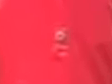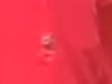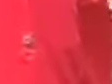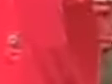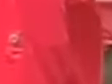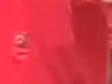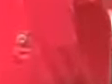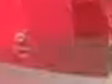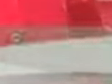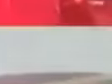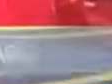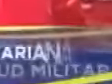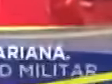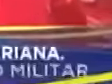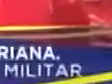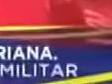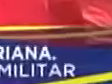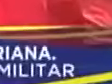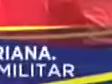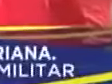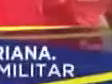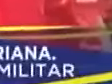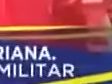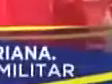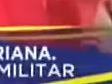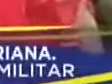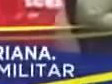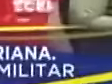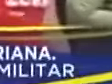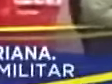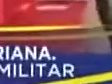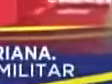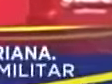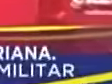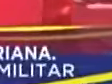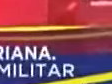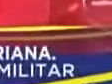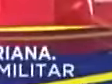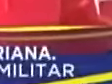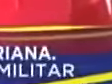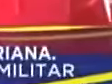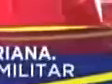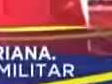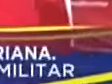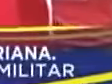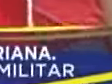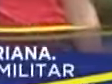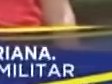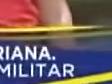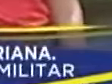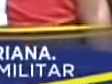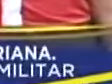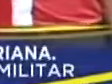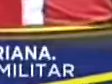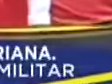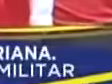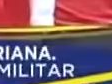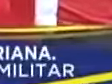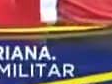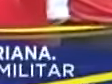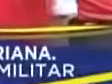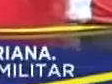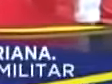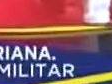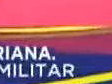1992 que se caracterizó en las filas castrenses con el liderazgo del comandante eterno Hugo Chávez, que hoy está acá.